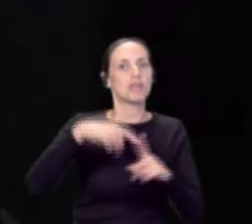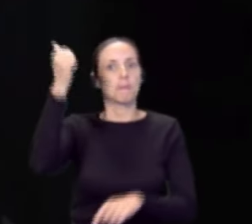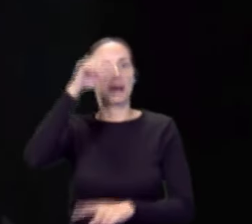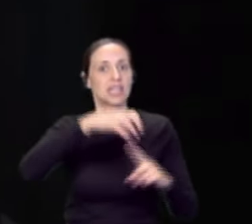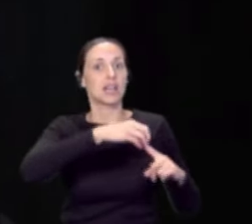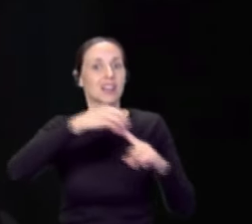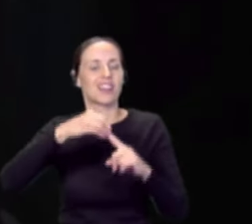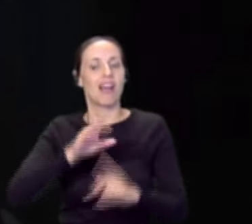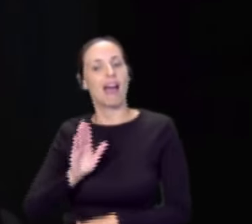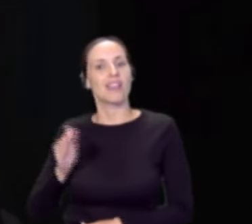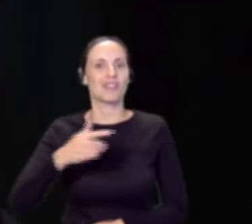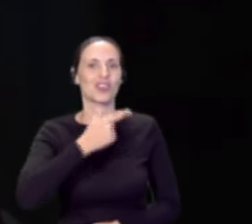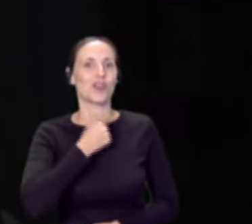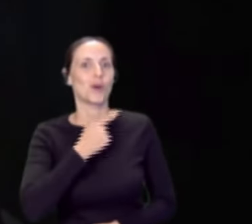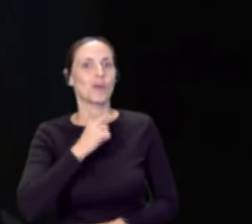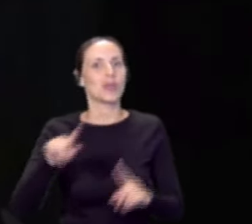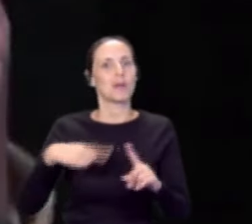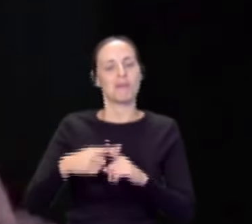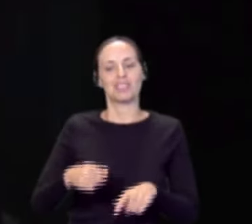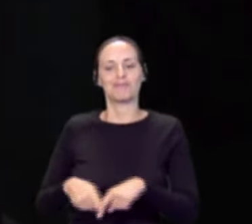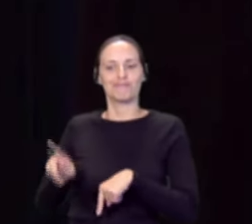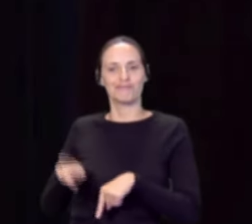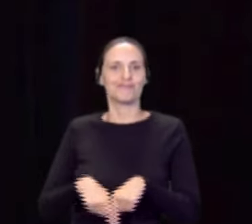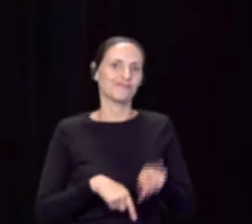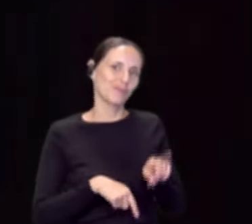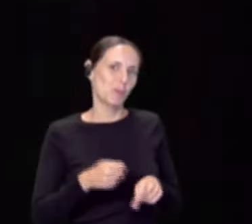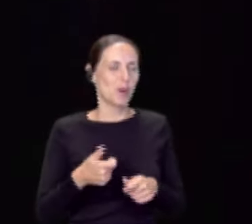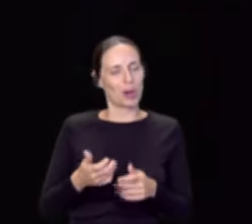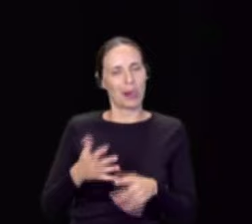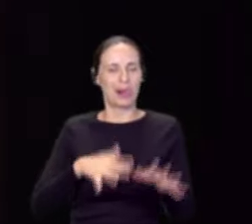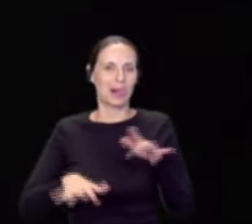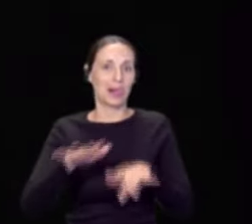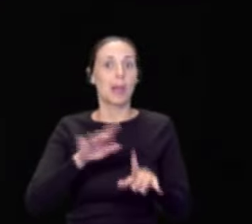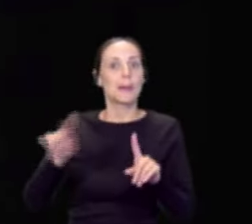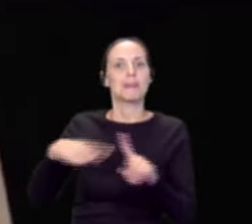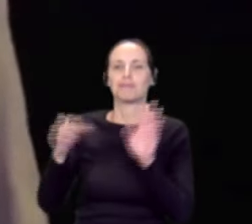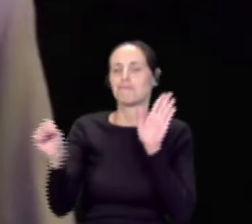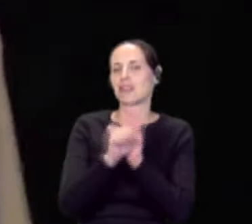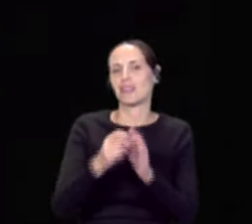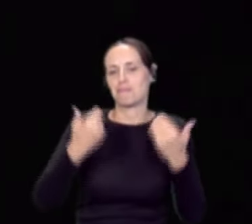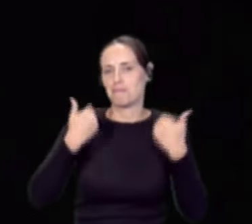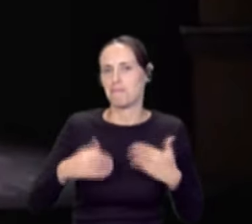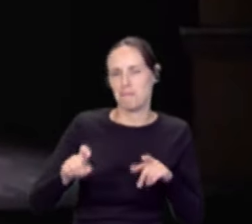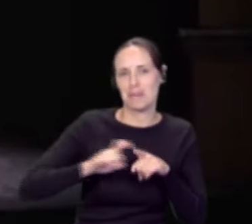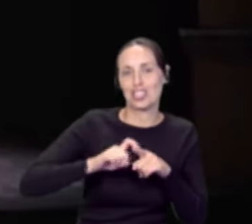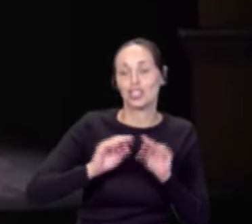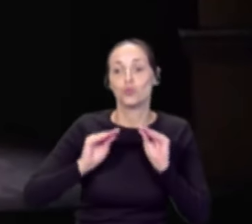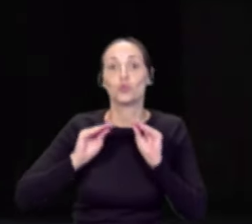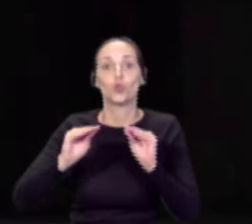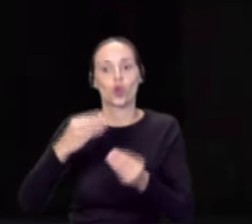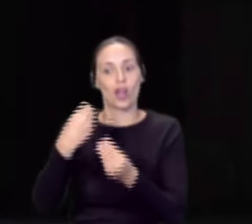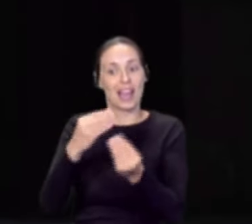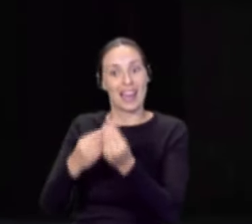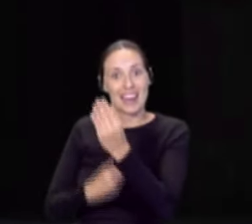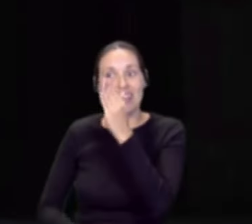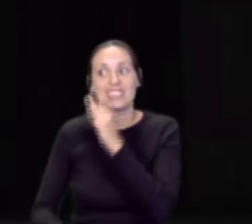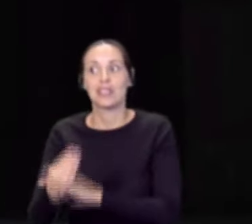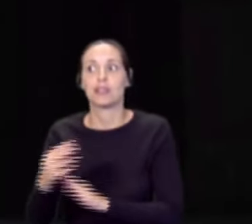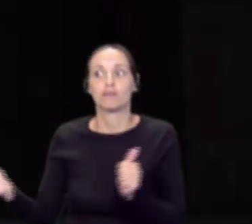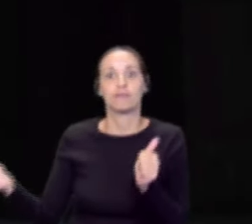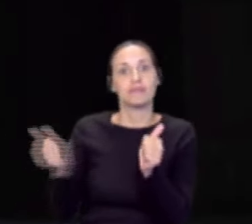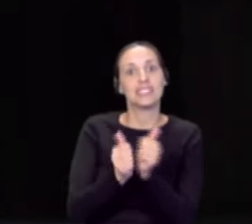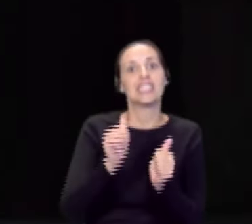de la comedia con reminiscencias cabareteras. Todo ello aderezado con el sello personal de la actriz Gran Canaria, que viene acompañada de